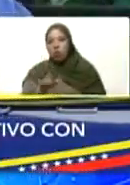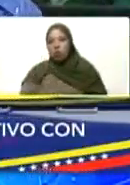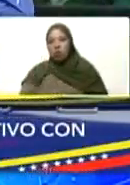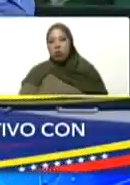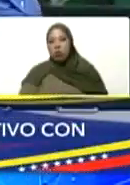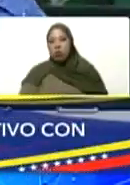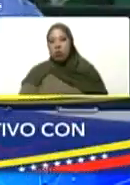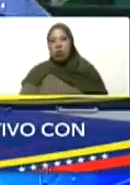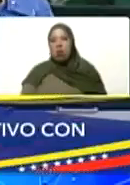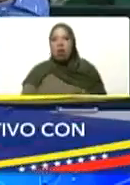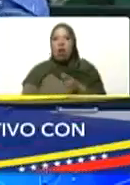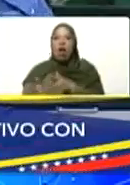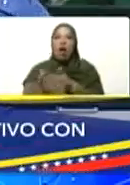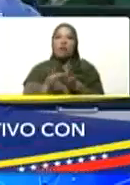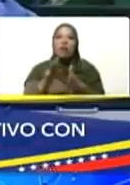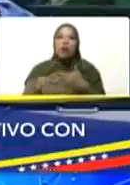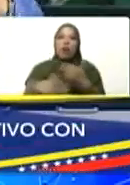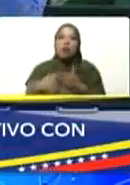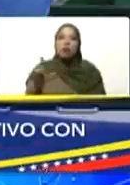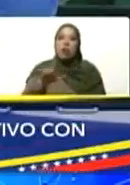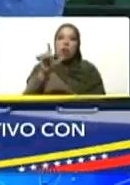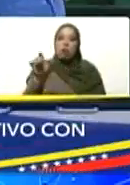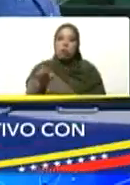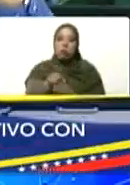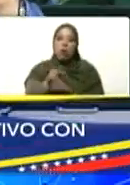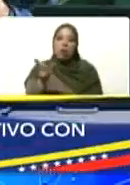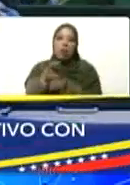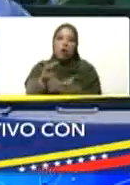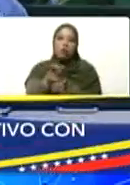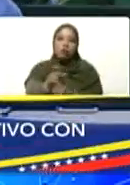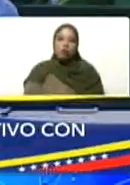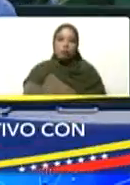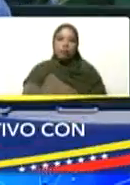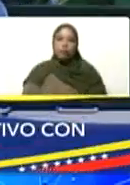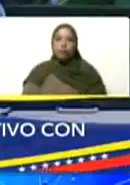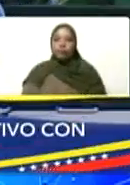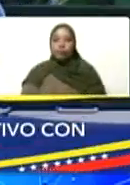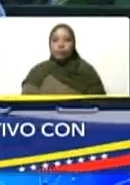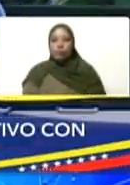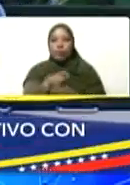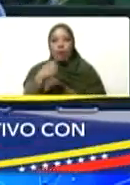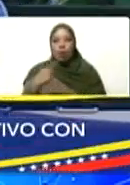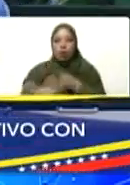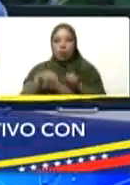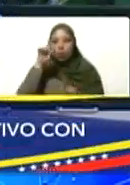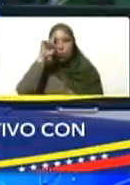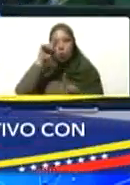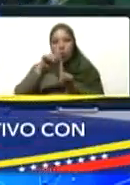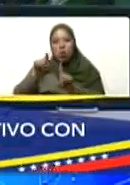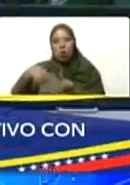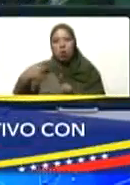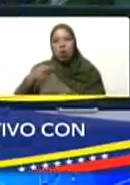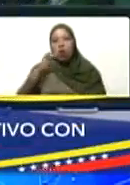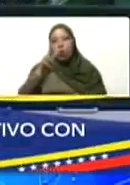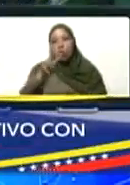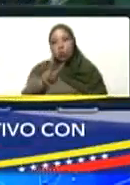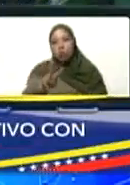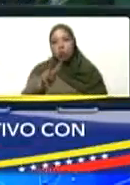La proyección hacia adelante es bonita. La proyección de los próximos dos